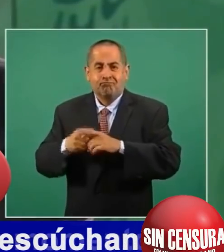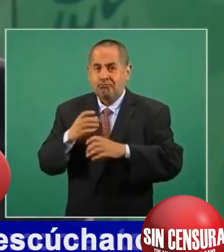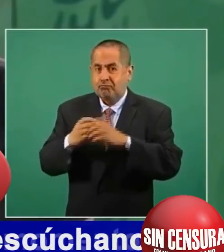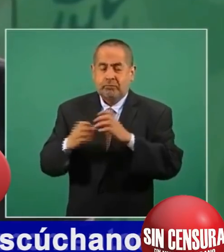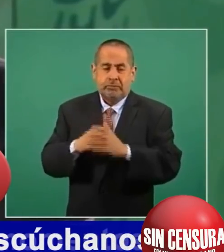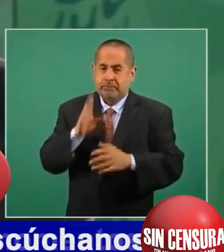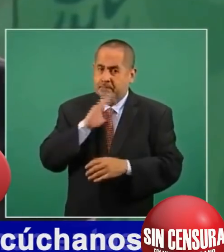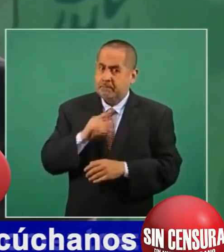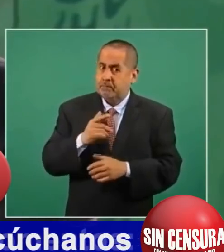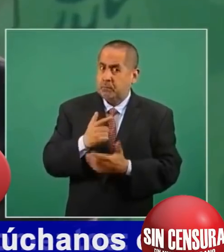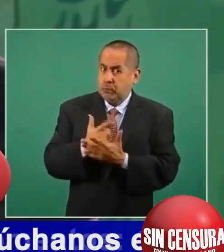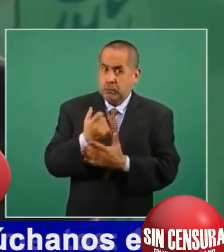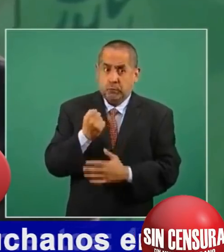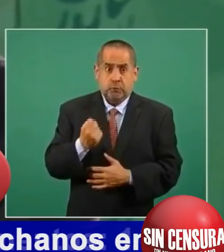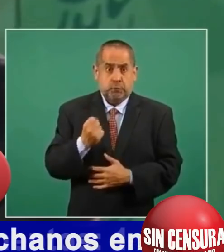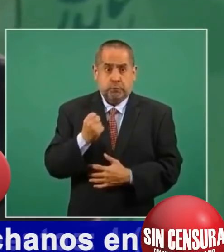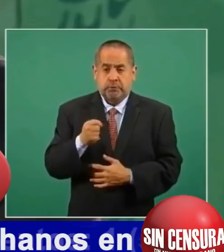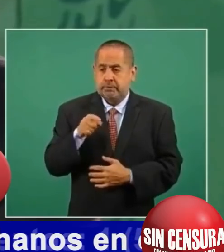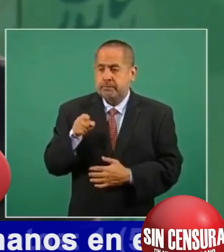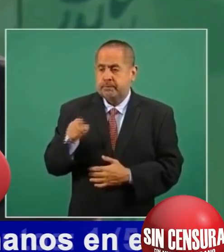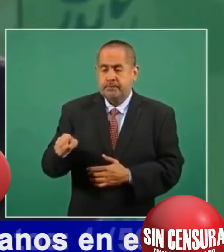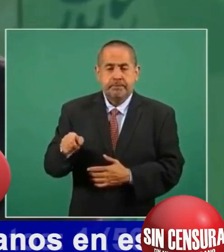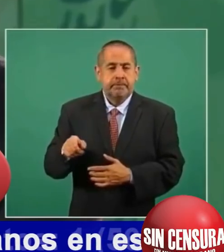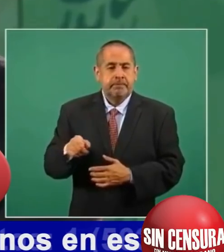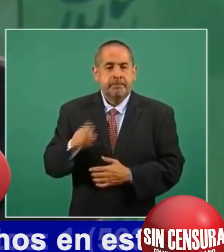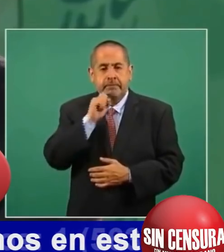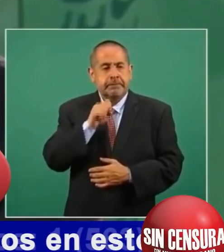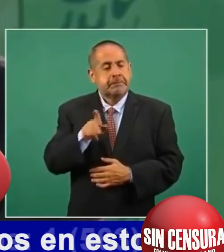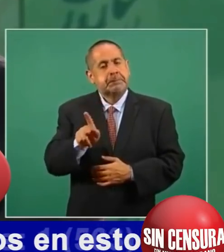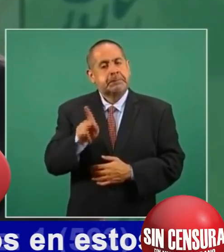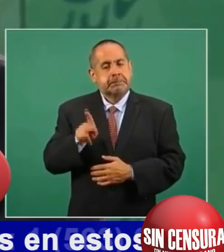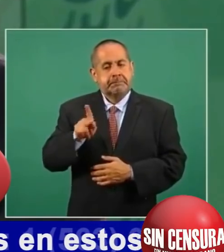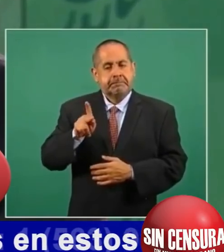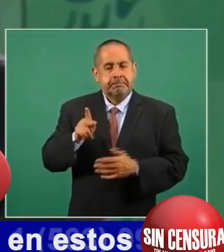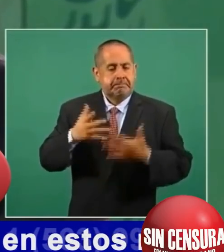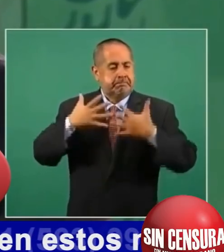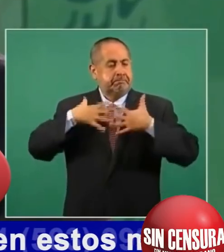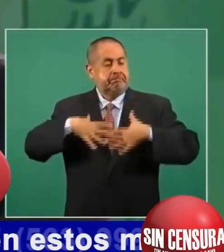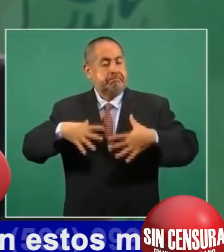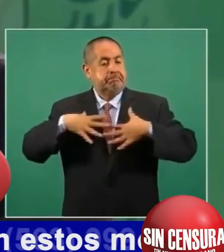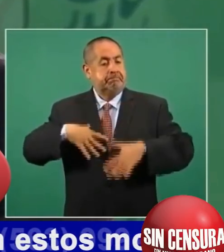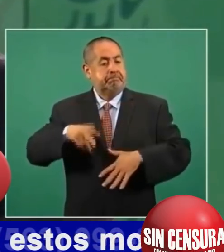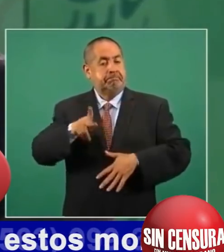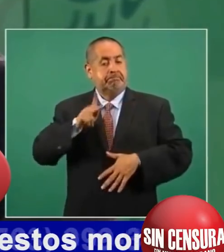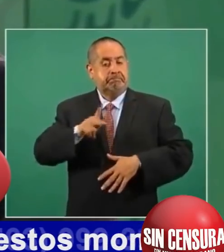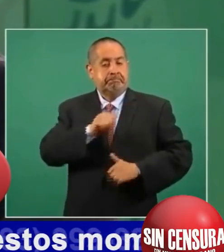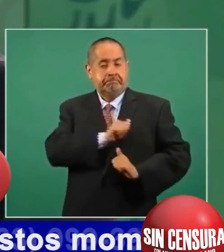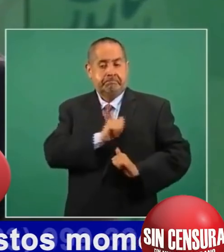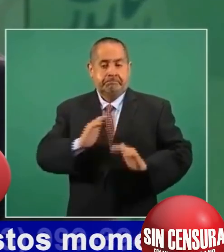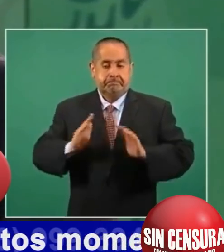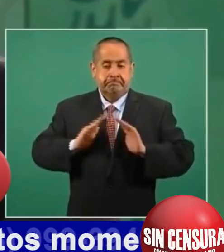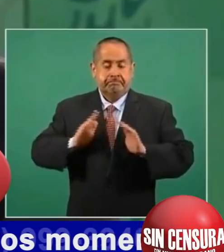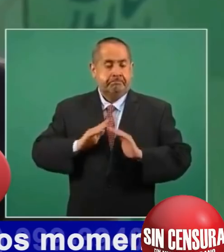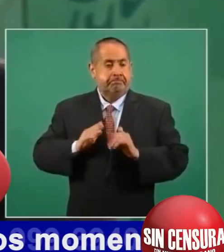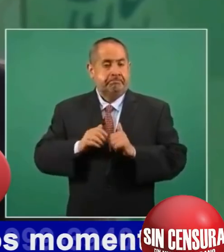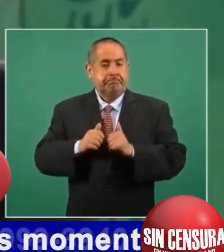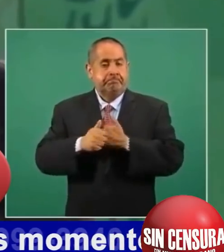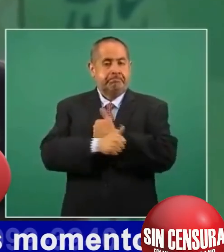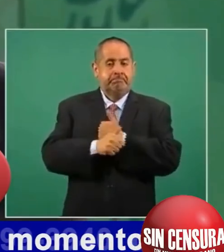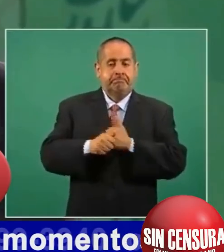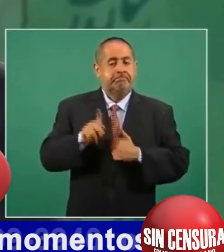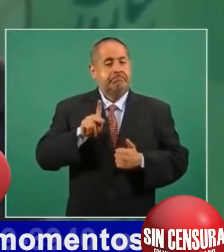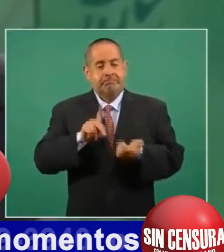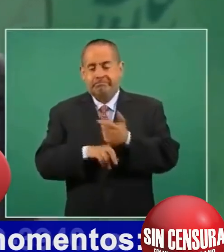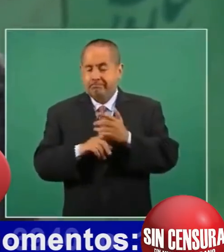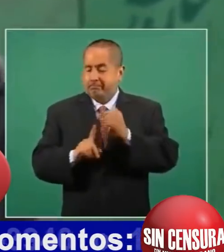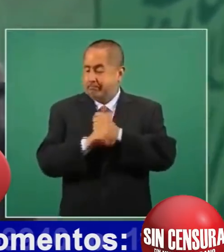utilizan las bandas uniformes militares y hay mucha